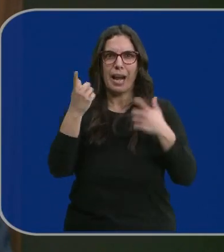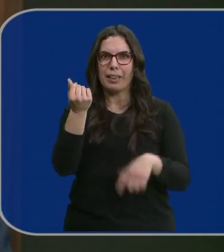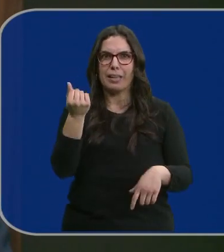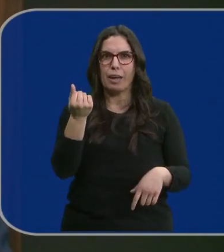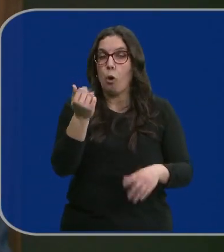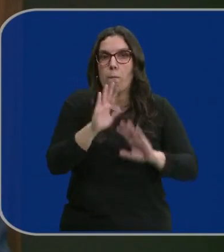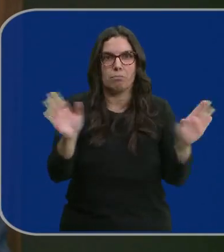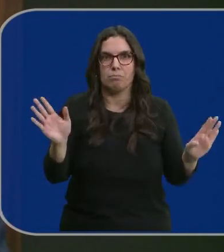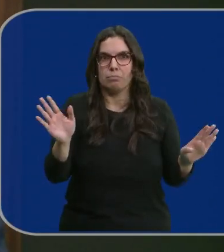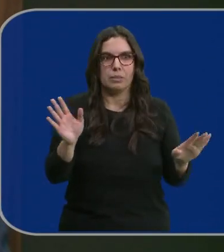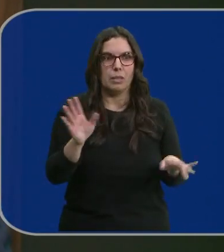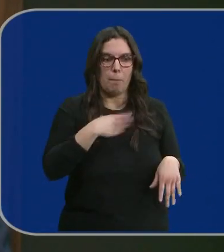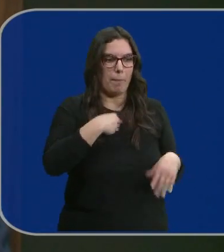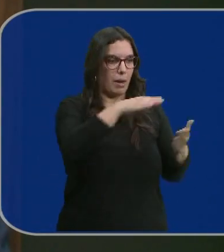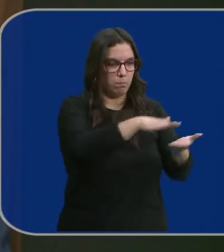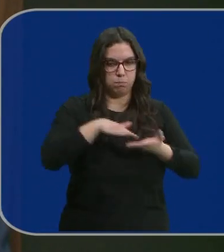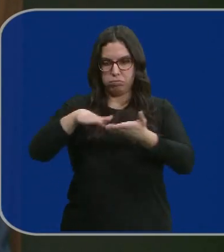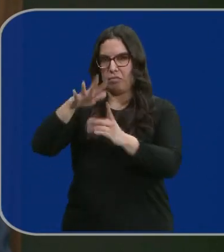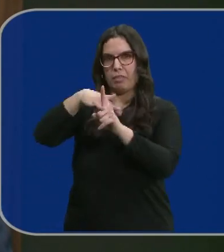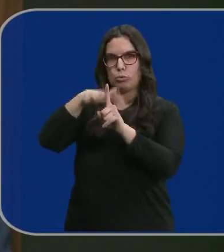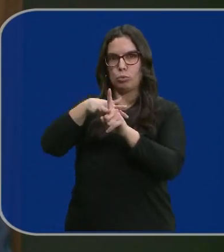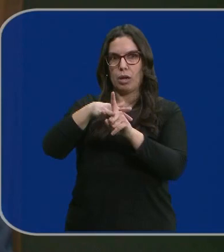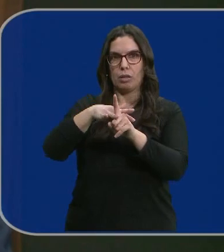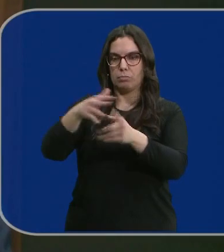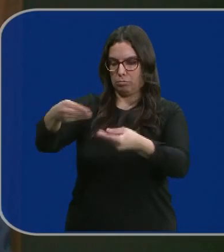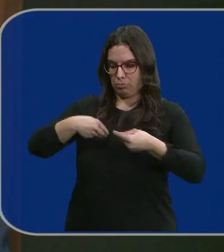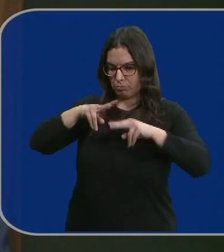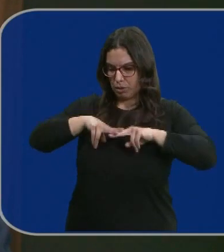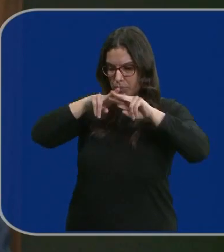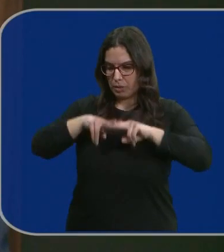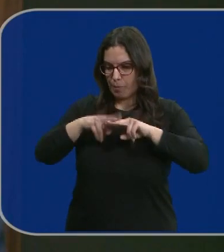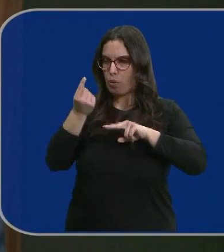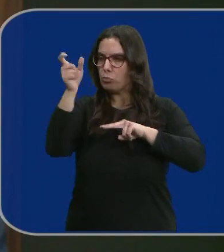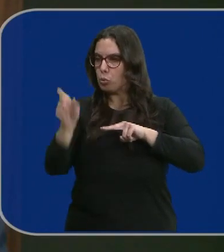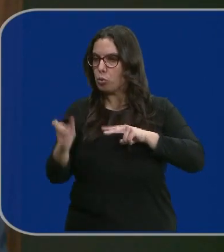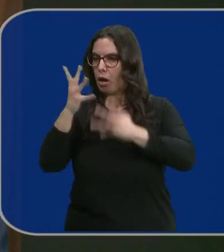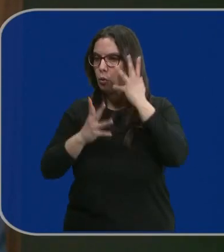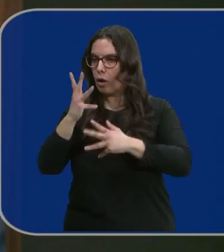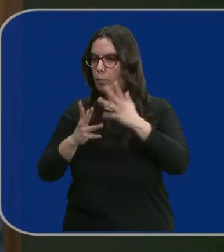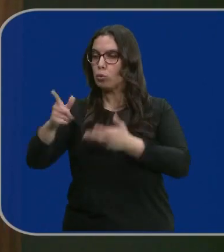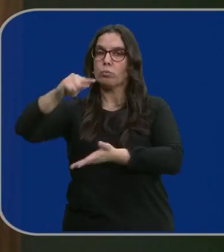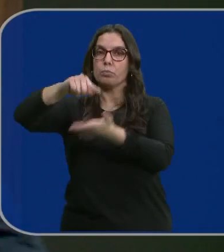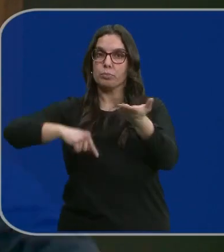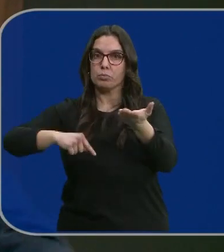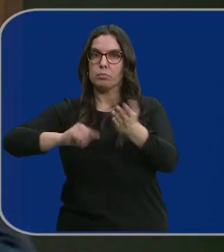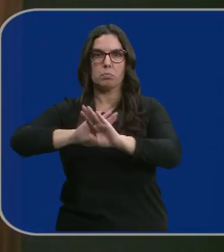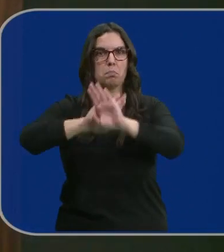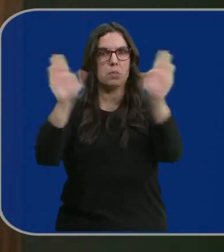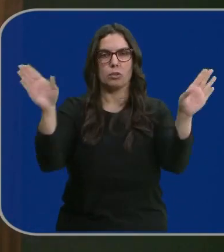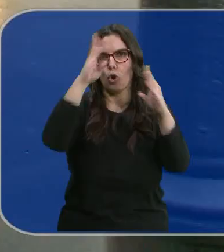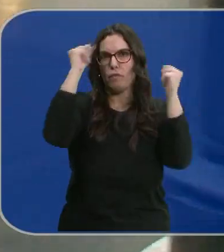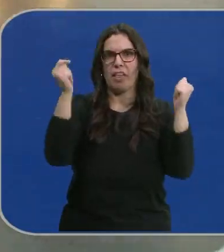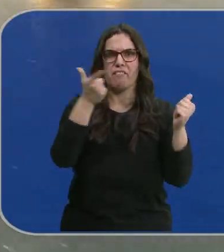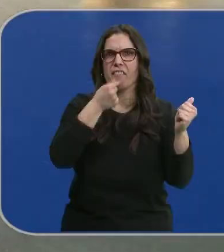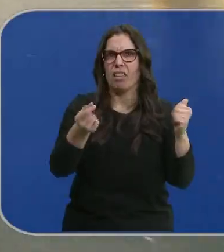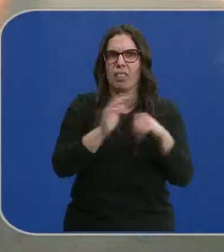dinero. Coges los papeles que tienes en casa, traes las facturas, nosotros te miramos en la cantidad de devolver, firmas la hoja de encargo y te olvidas del